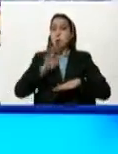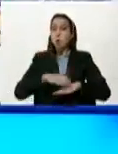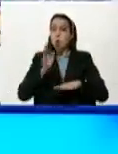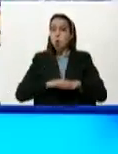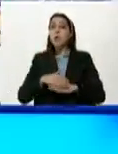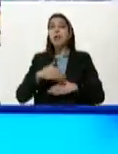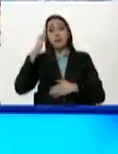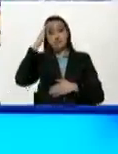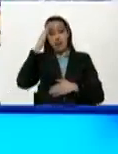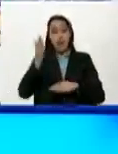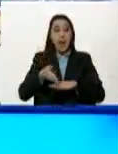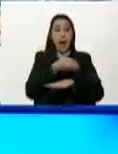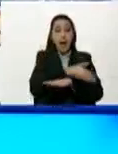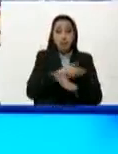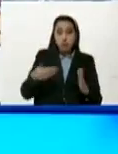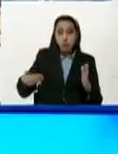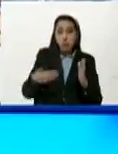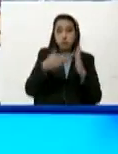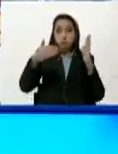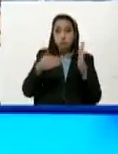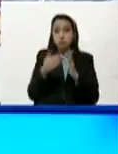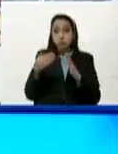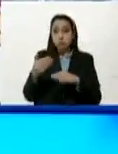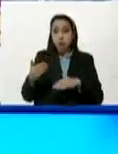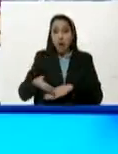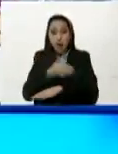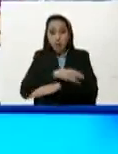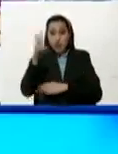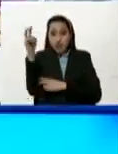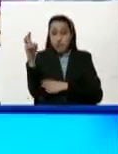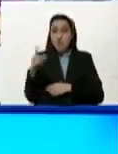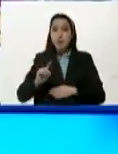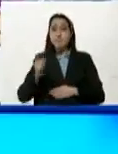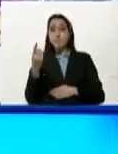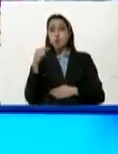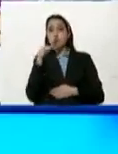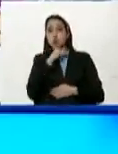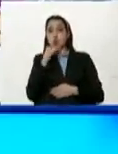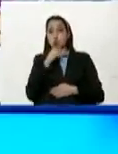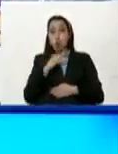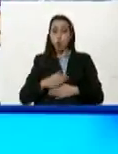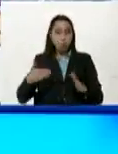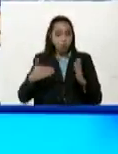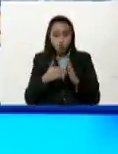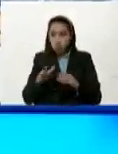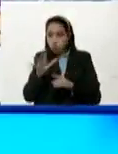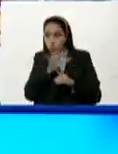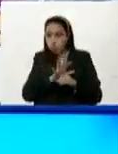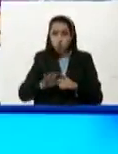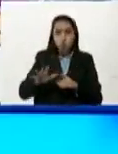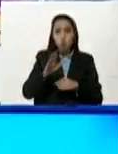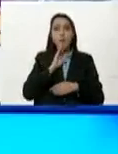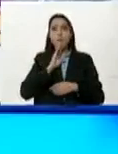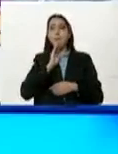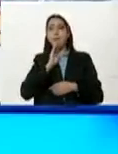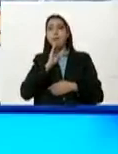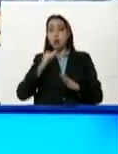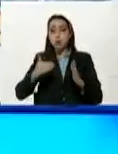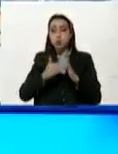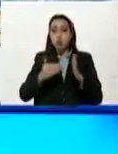sabotear lo antes del viernes primero de octubre saboteando el cerebro del banco de venezuela